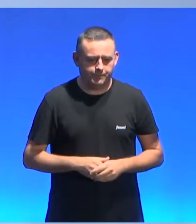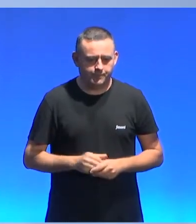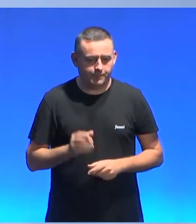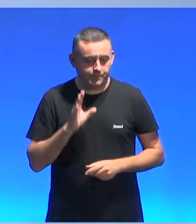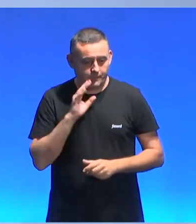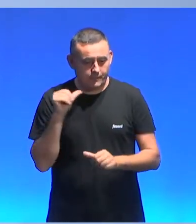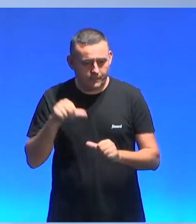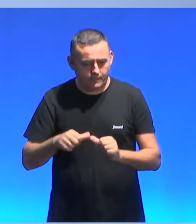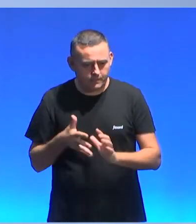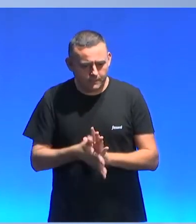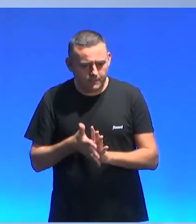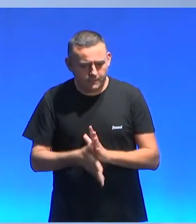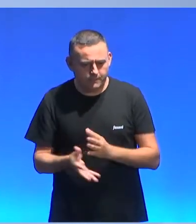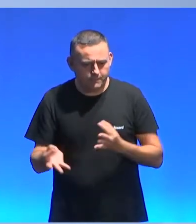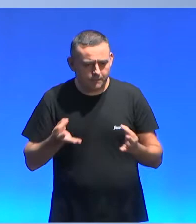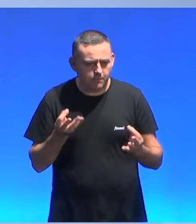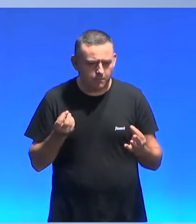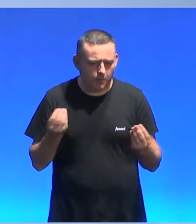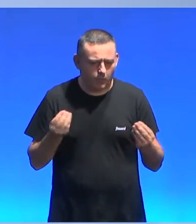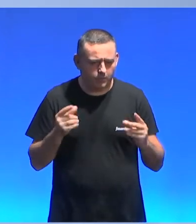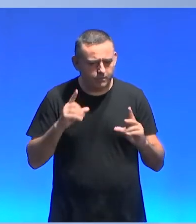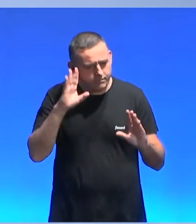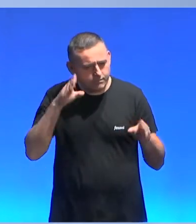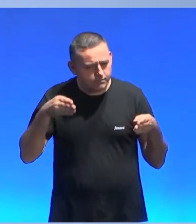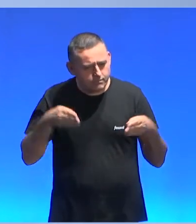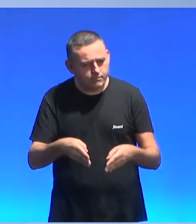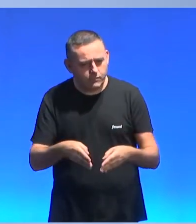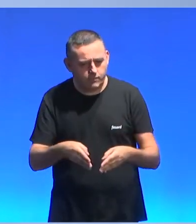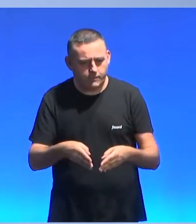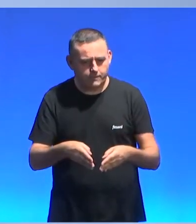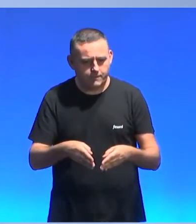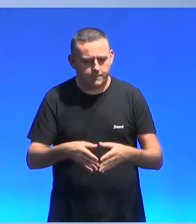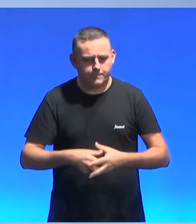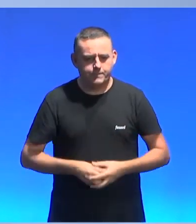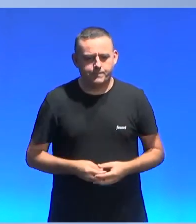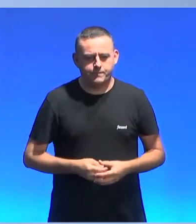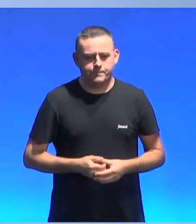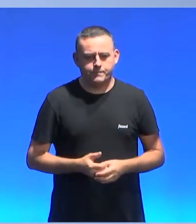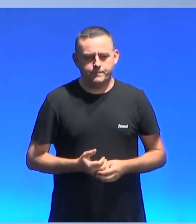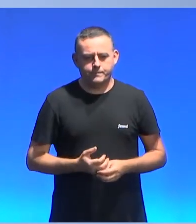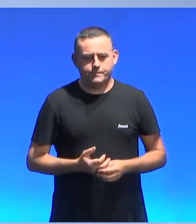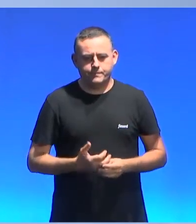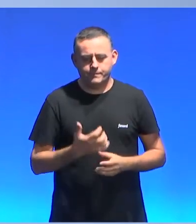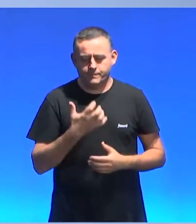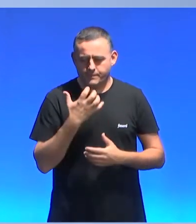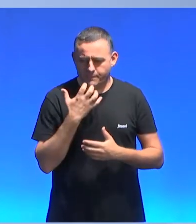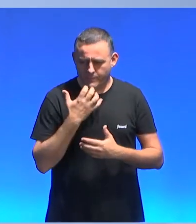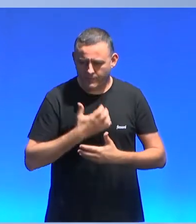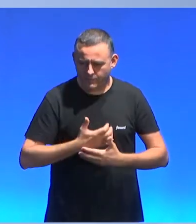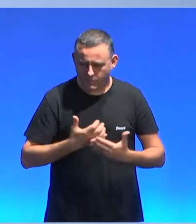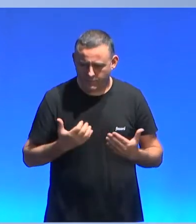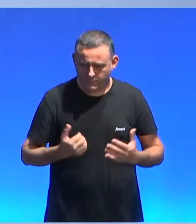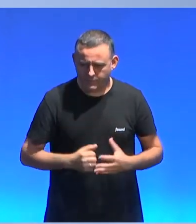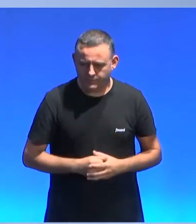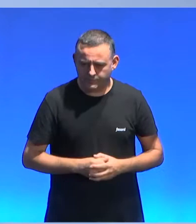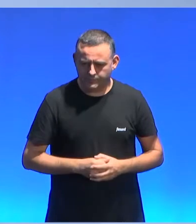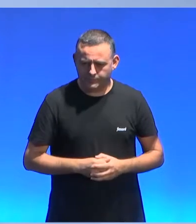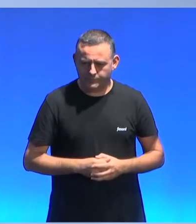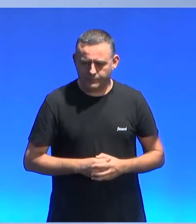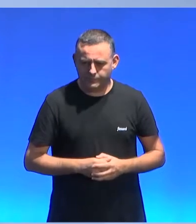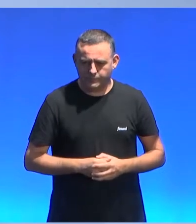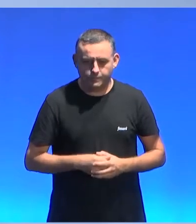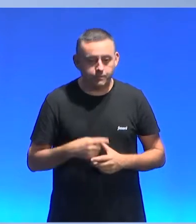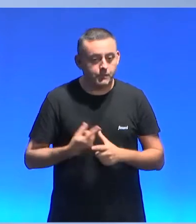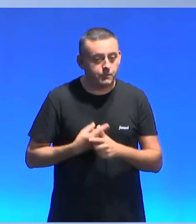poco concretas. Voy a presentar algunos ejemplos. El primo es